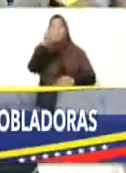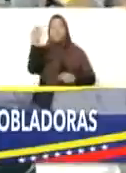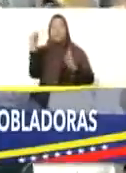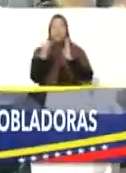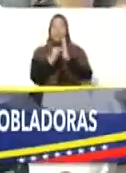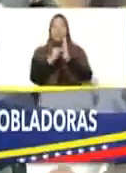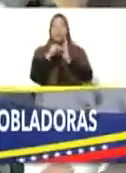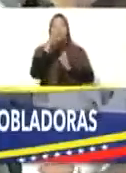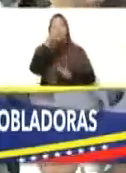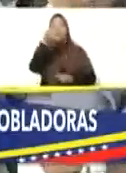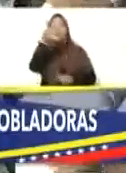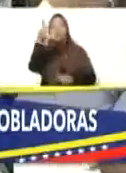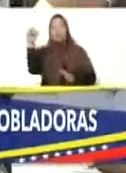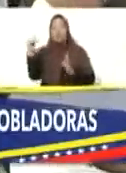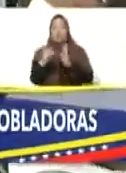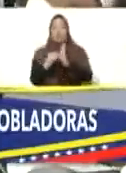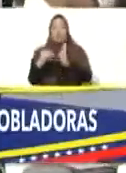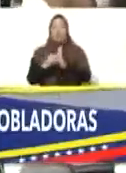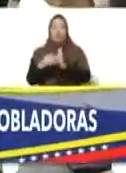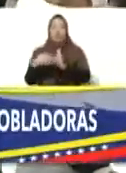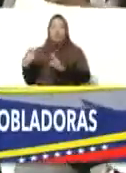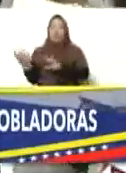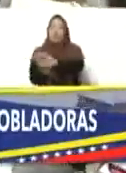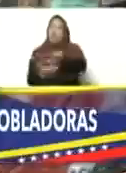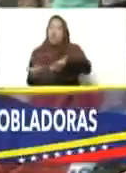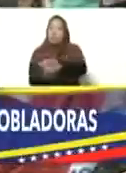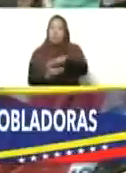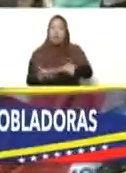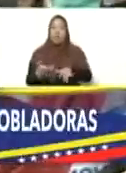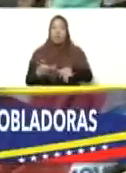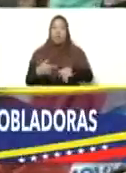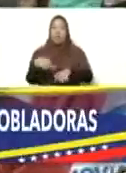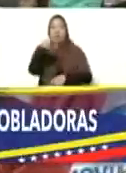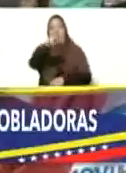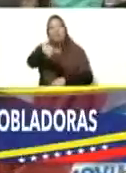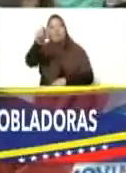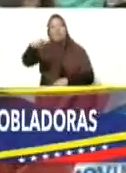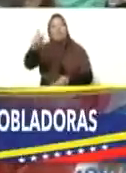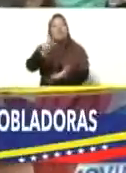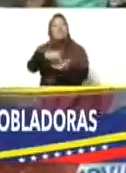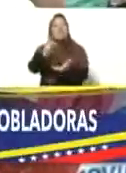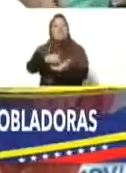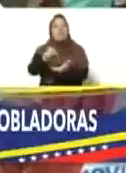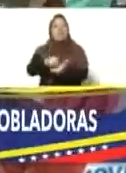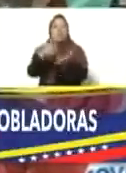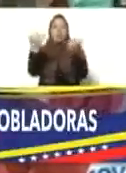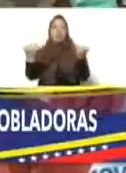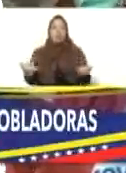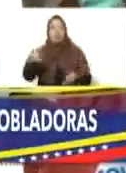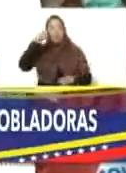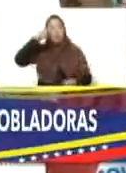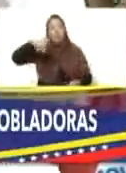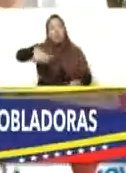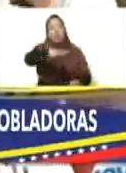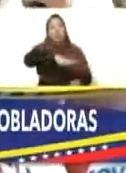300.000 golpe de timón pero nos toca el papel protagónico nosotros en el momento del pueblo de nosotros y